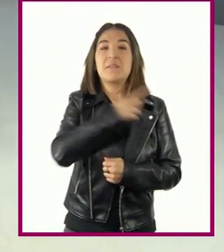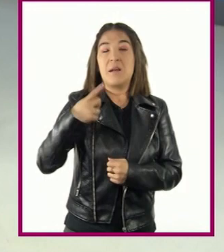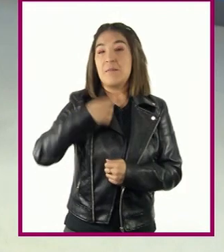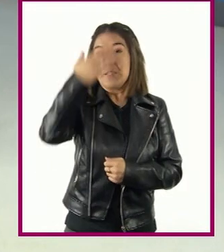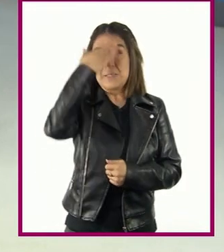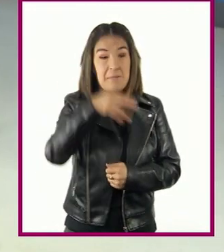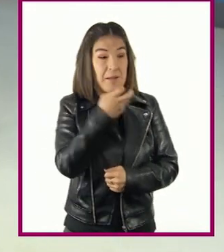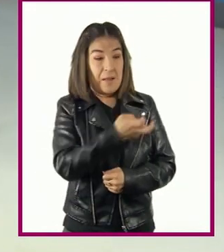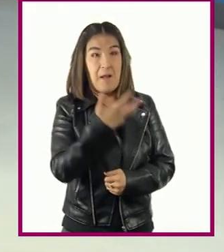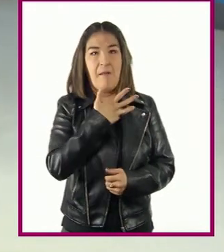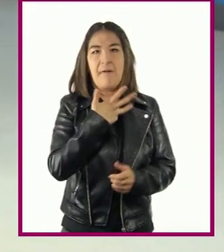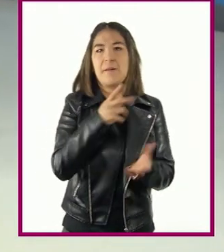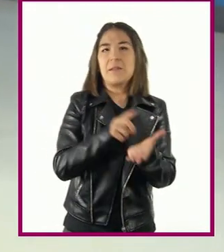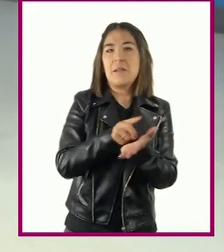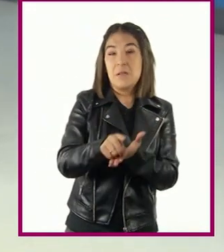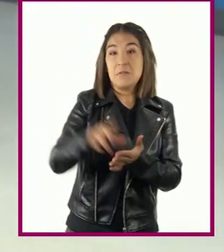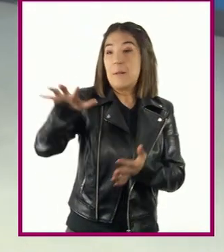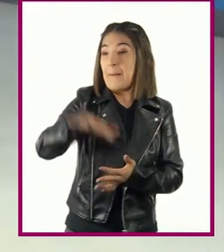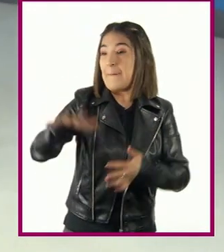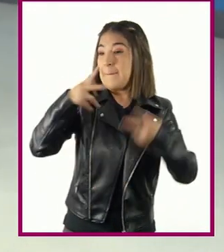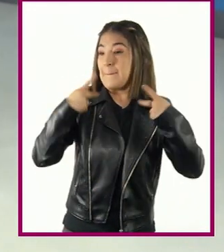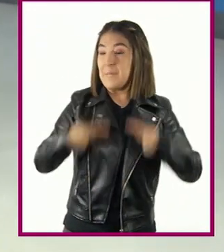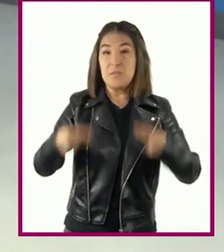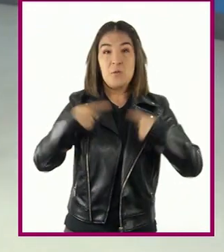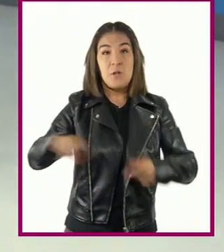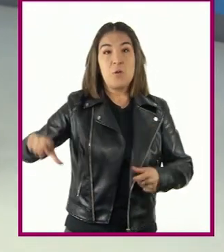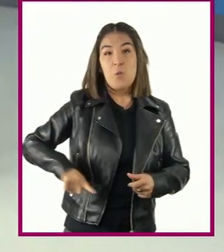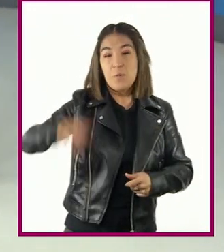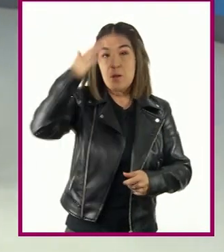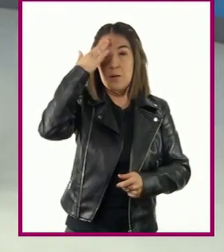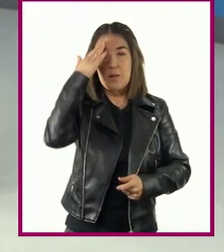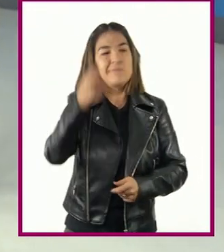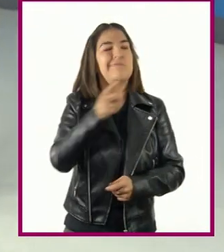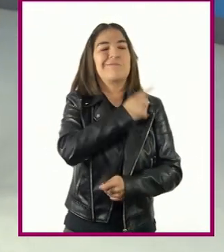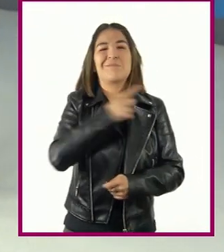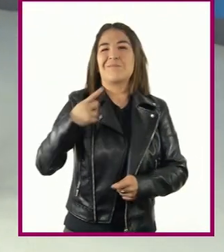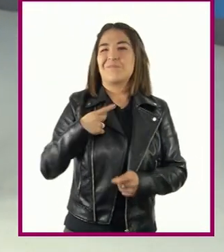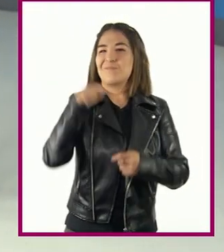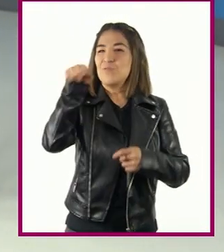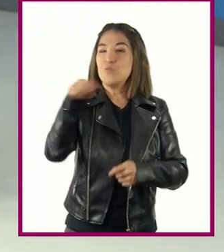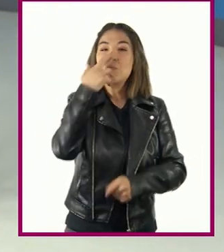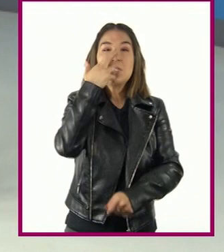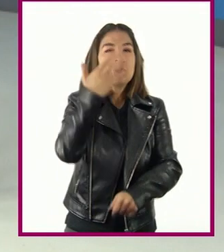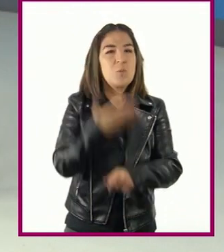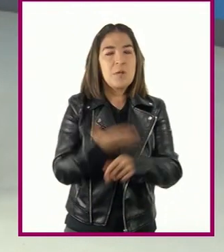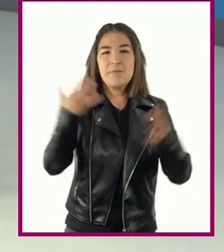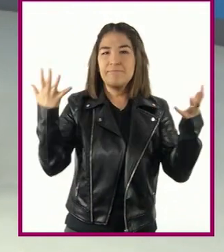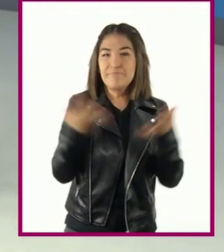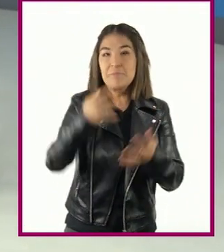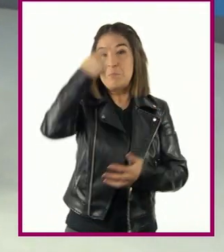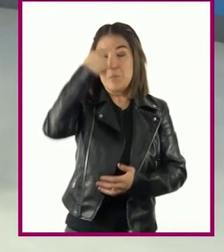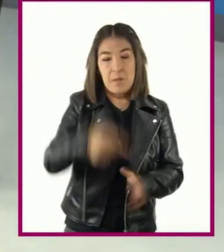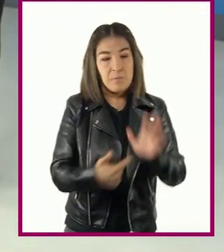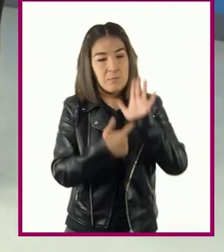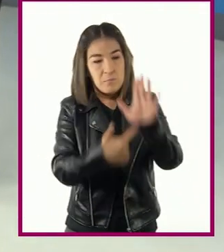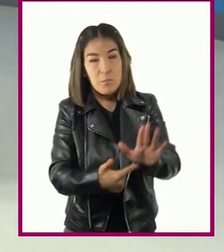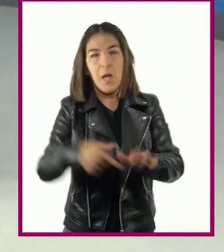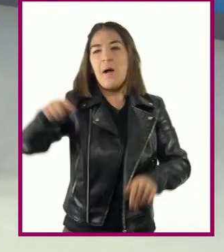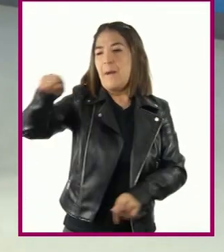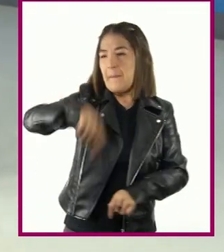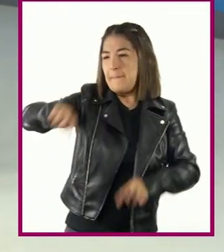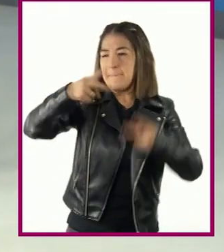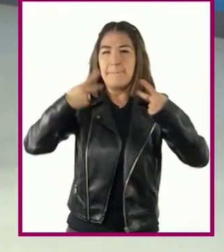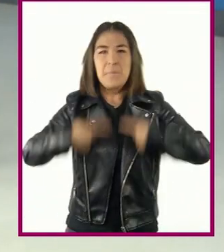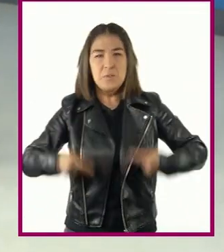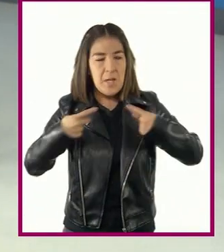estos derechos y que las autoridades tienen esas responsabilidades, es necesario que podamos comprender